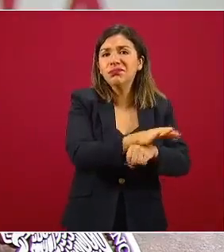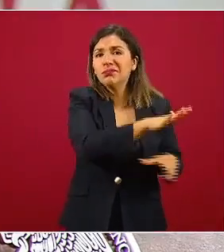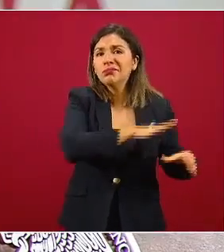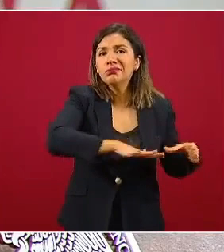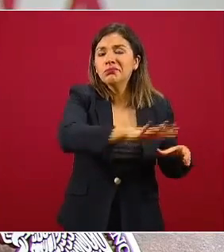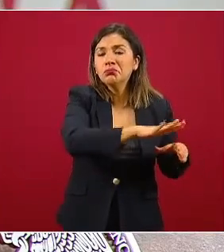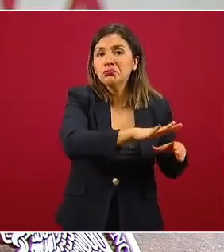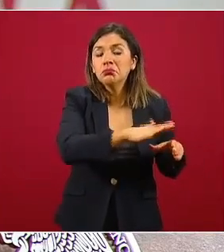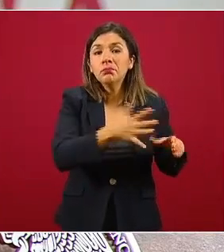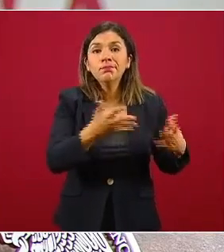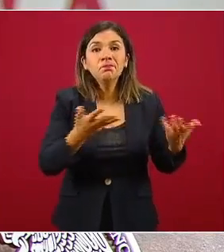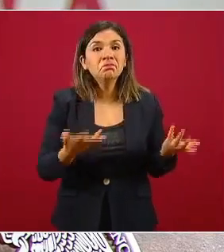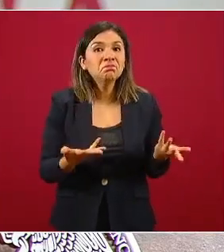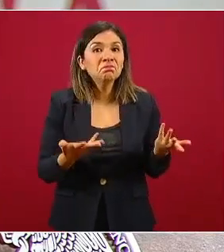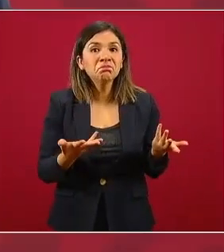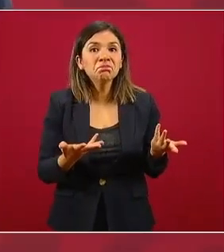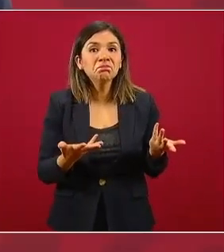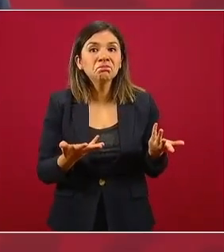Y yo